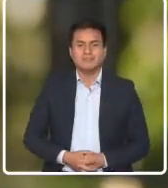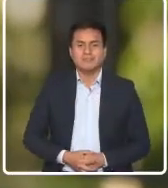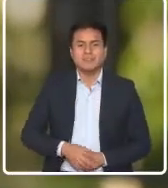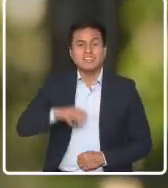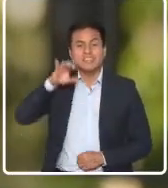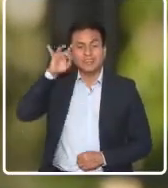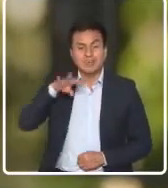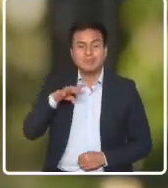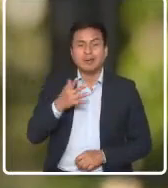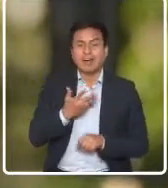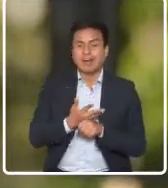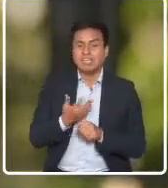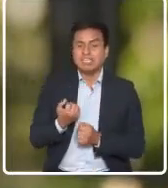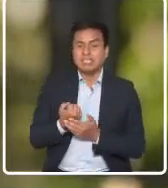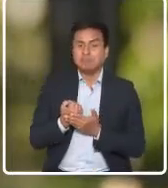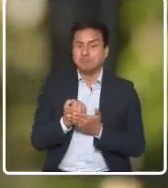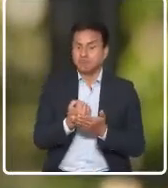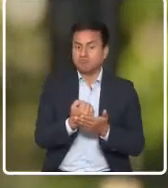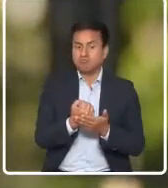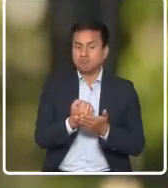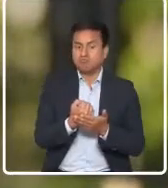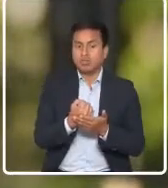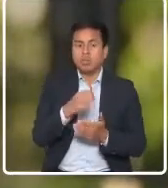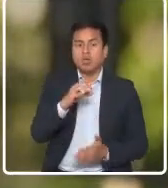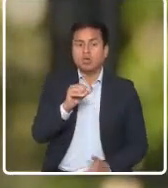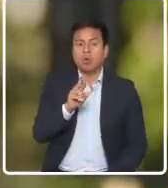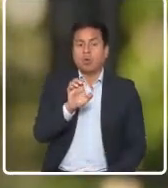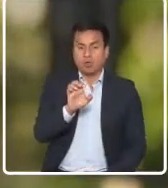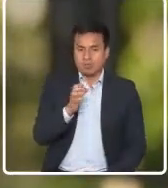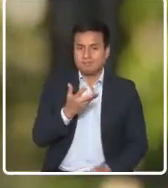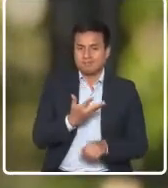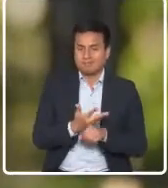Y sabemos que tenemos también la disposición de los CORE.